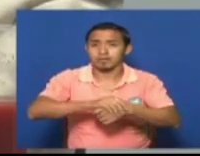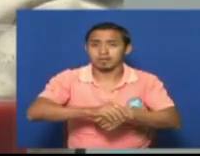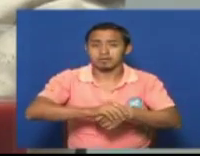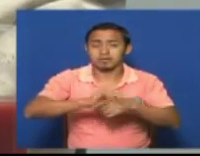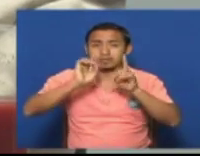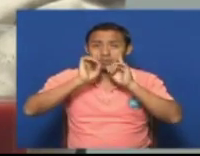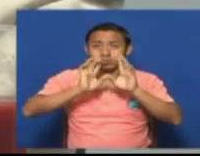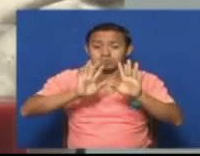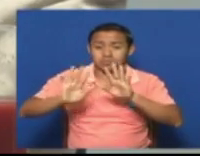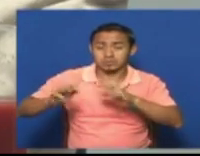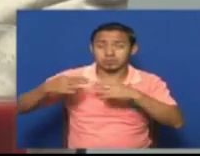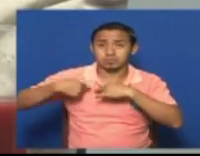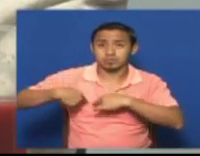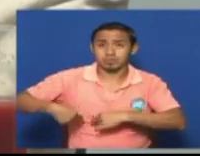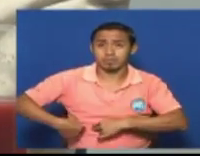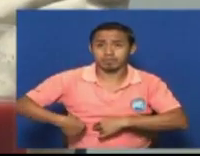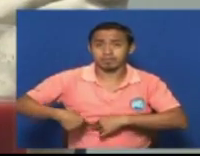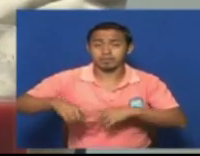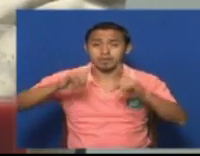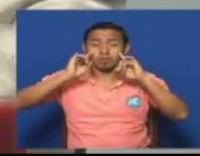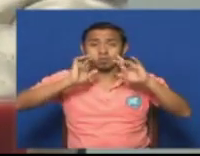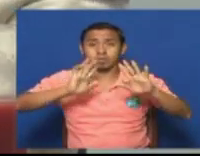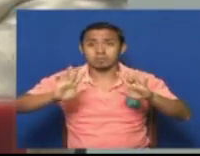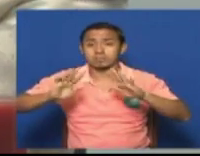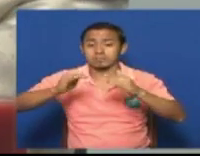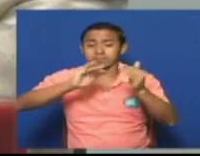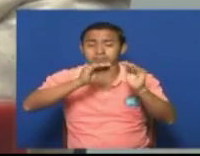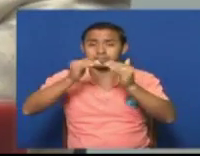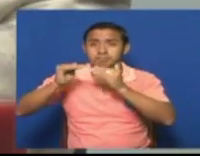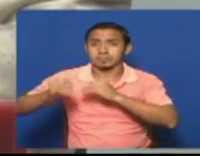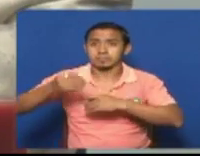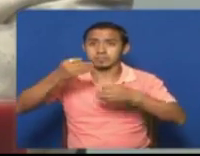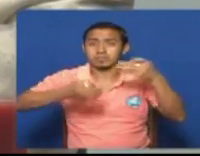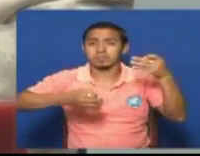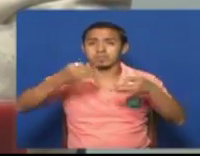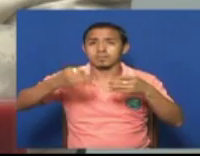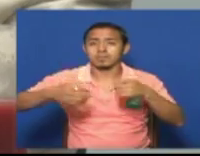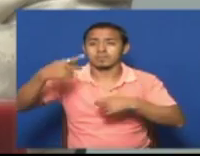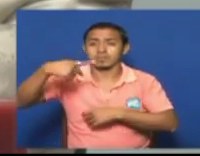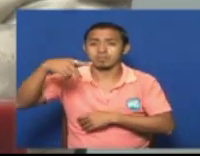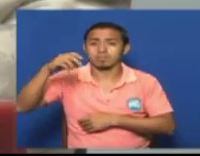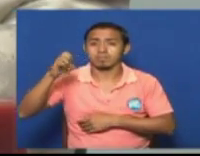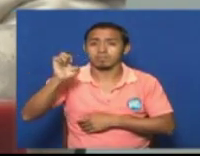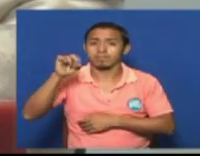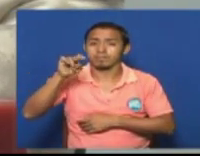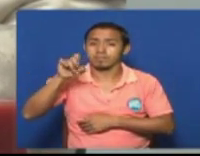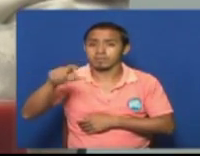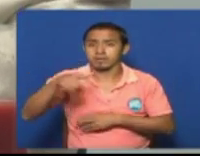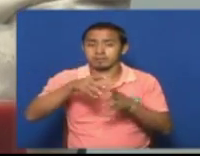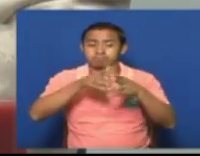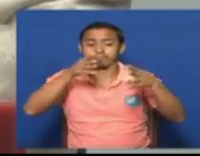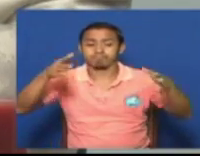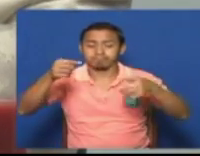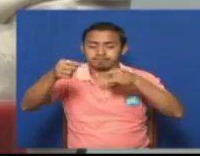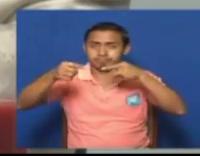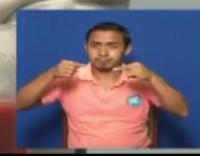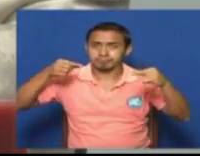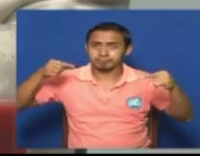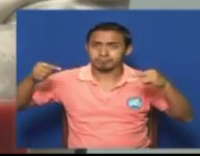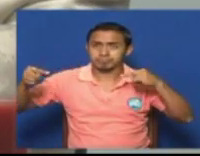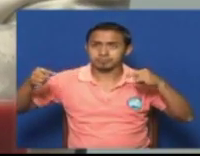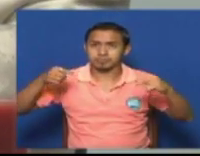seguridad humana y seguridad ciudadana la justicia penal de la adolescente es parte de esa gran estrategia de país